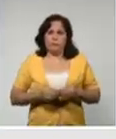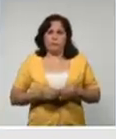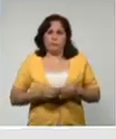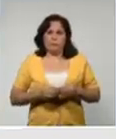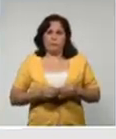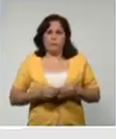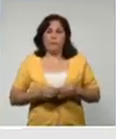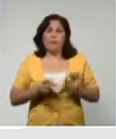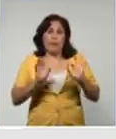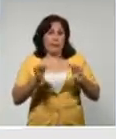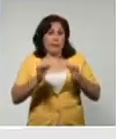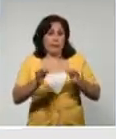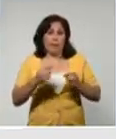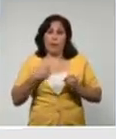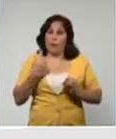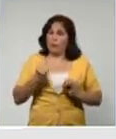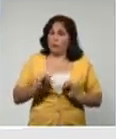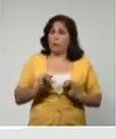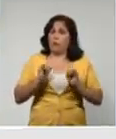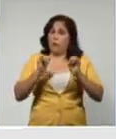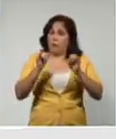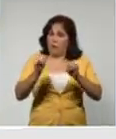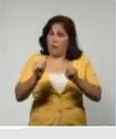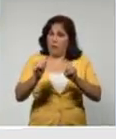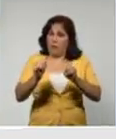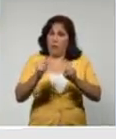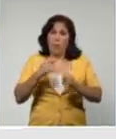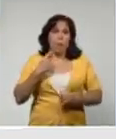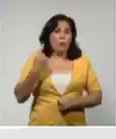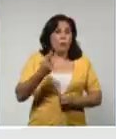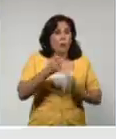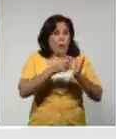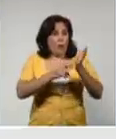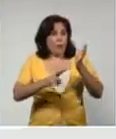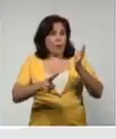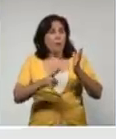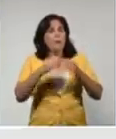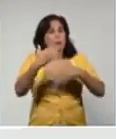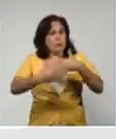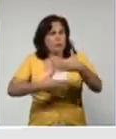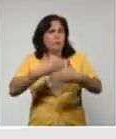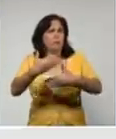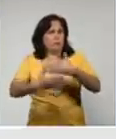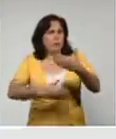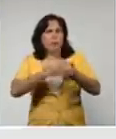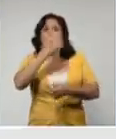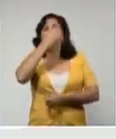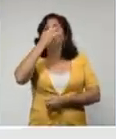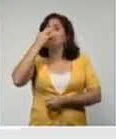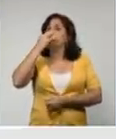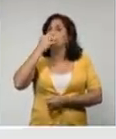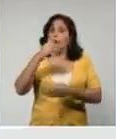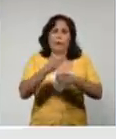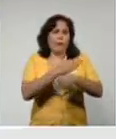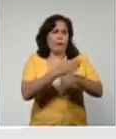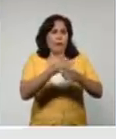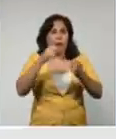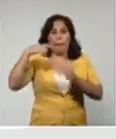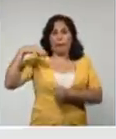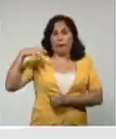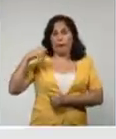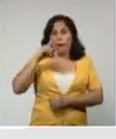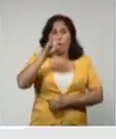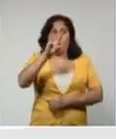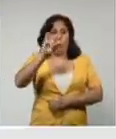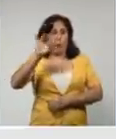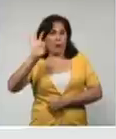Como siempre informamos, de todas las provincias se han procesado muestras, de Pinar del Río